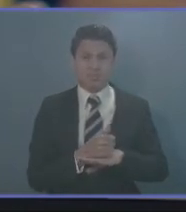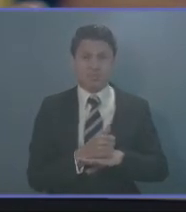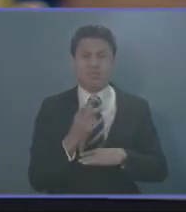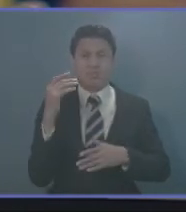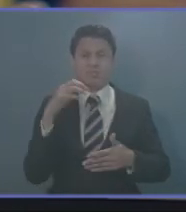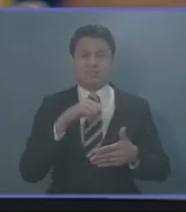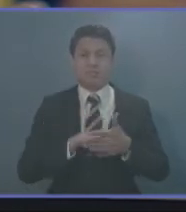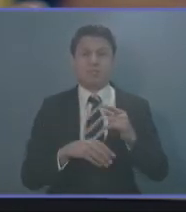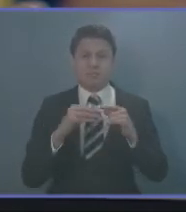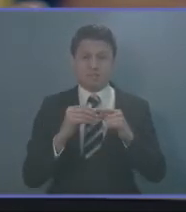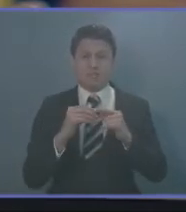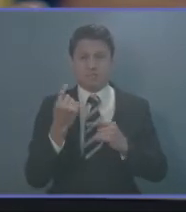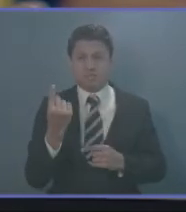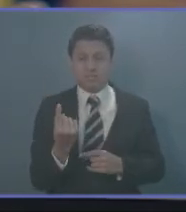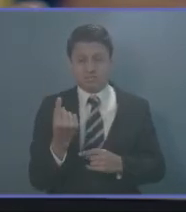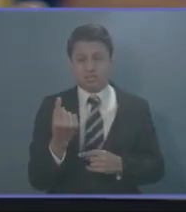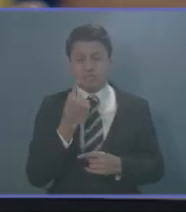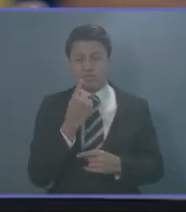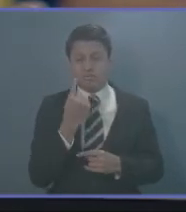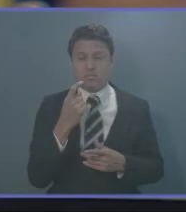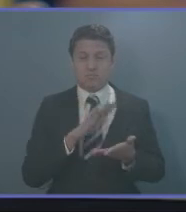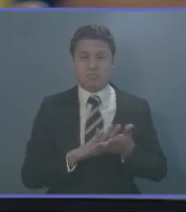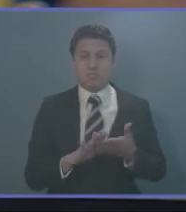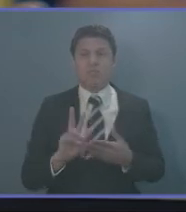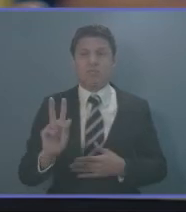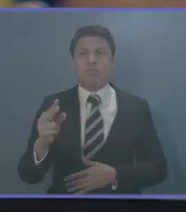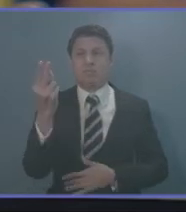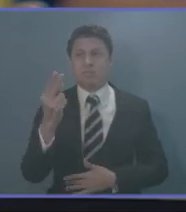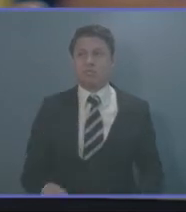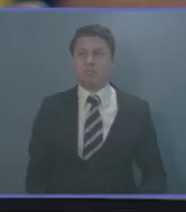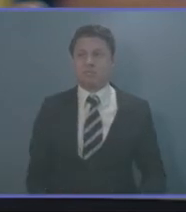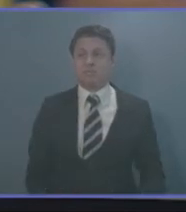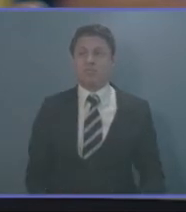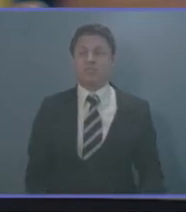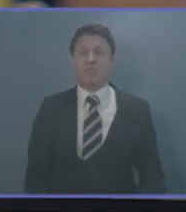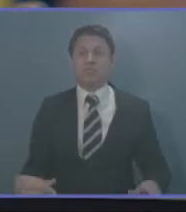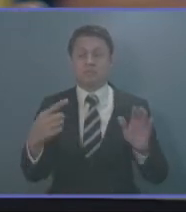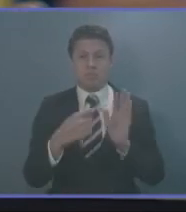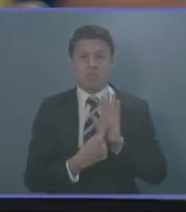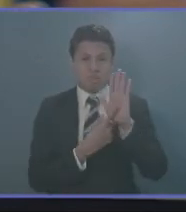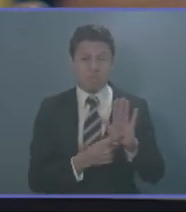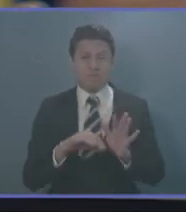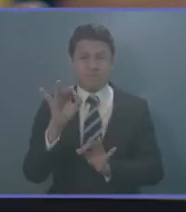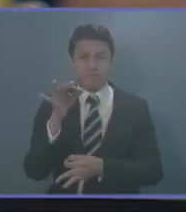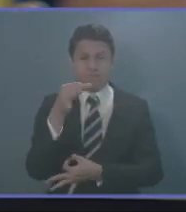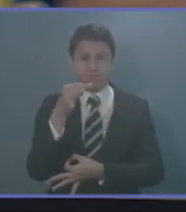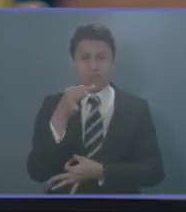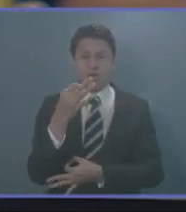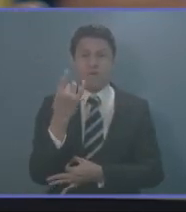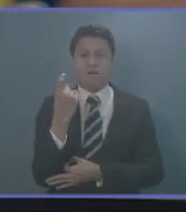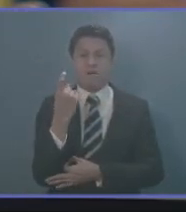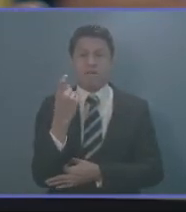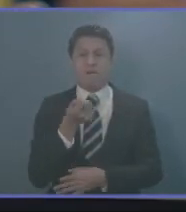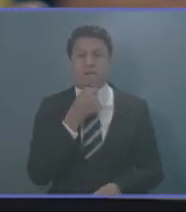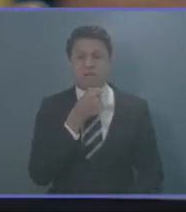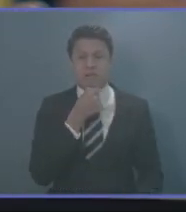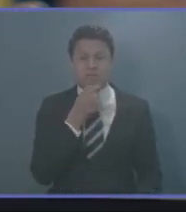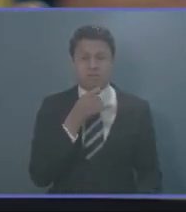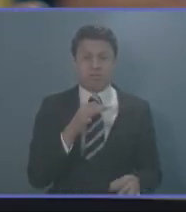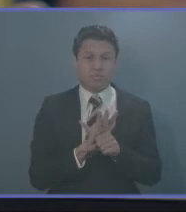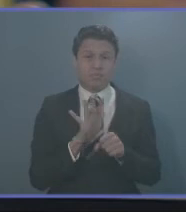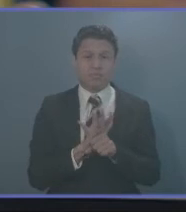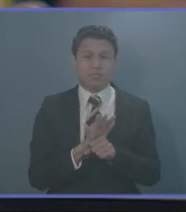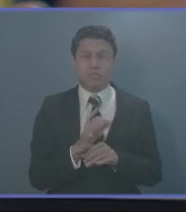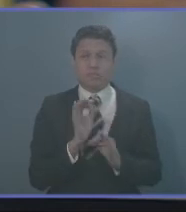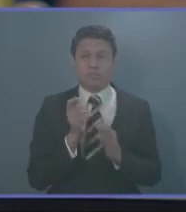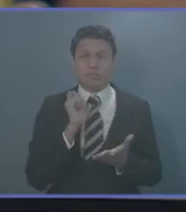tributaria municipal el sujeto pasivo. 2. Presentar declaraciones incompletas o con datos incorrectos. La